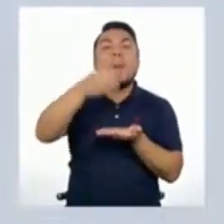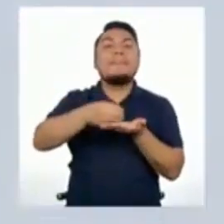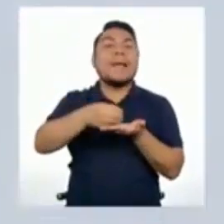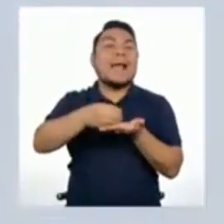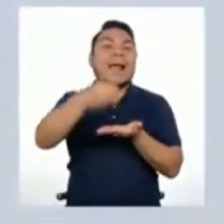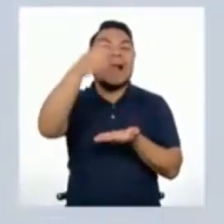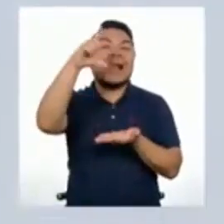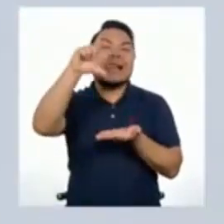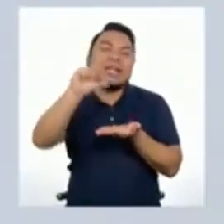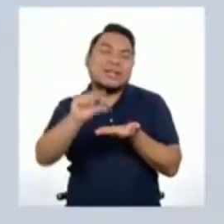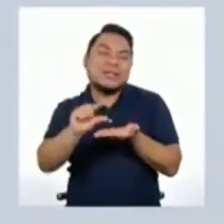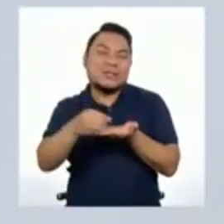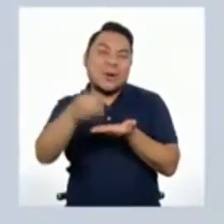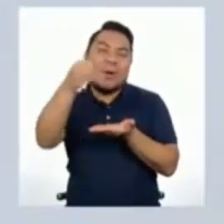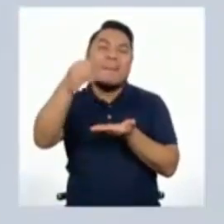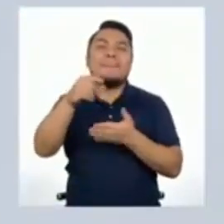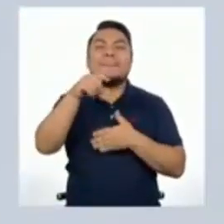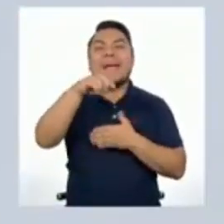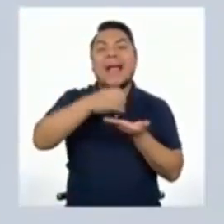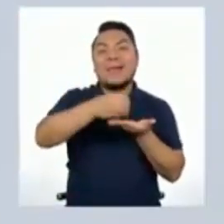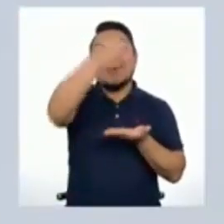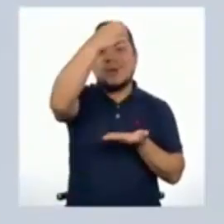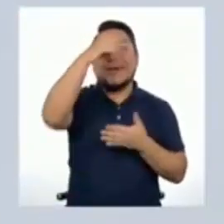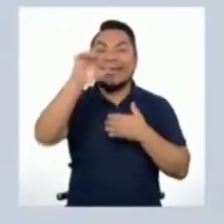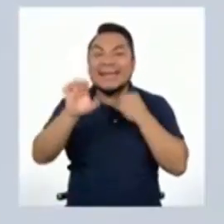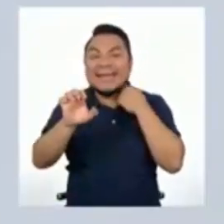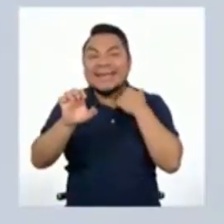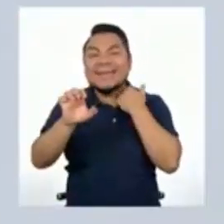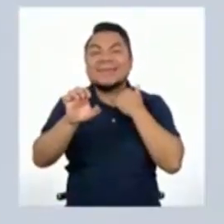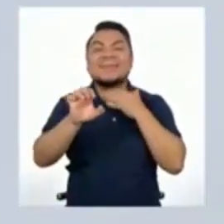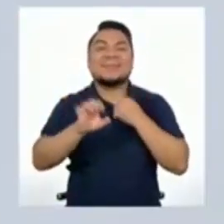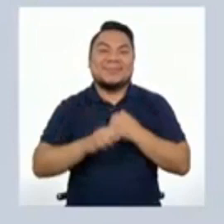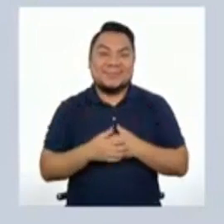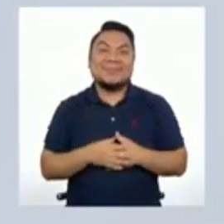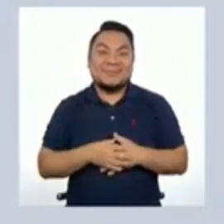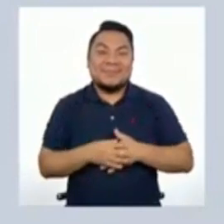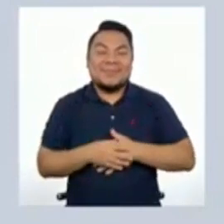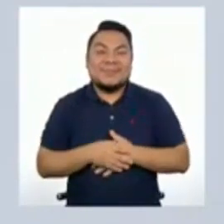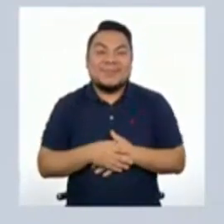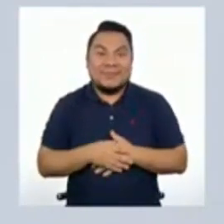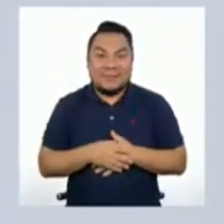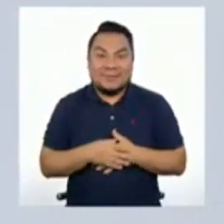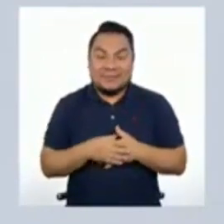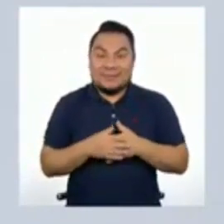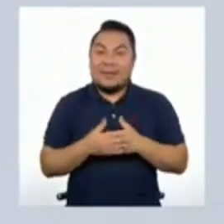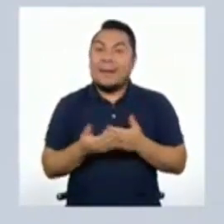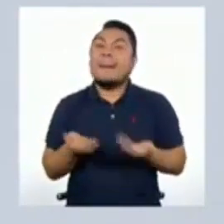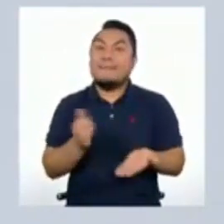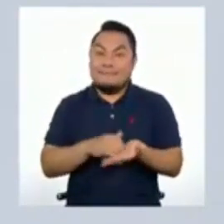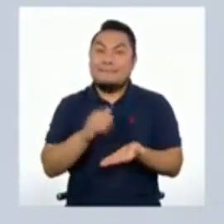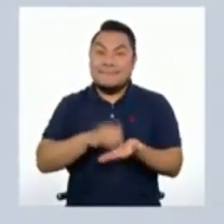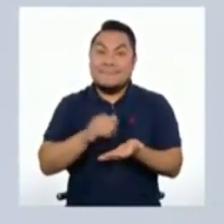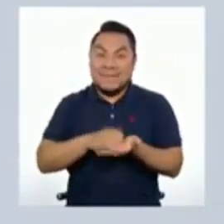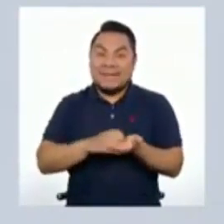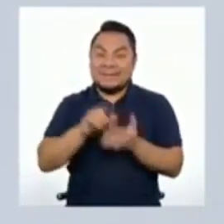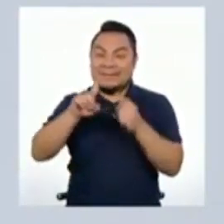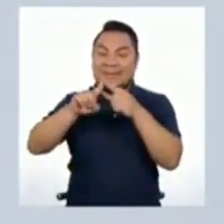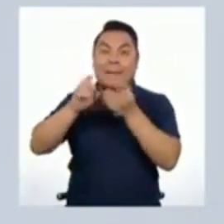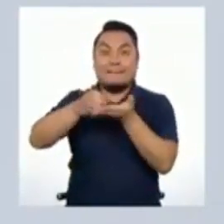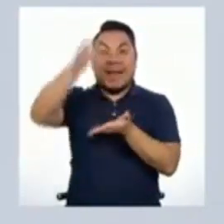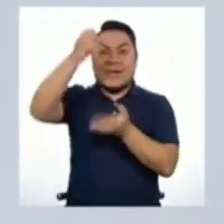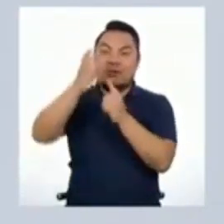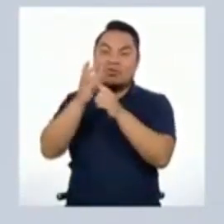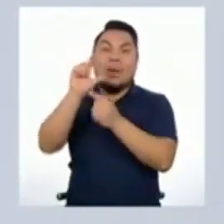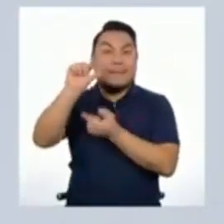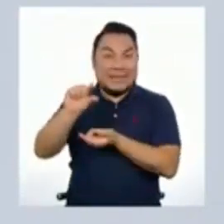palo, palito, palo, ¿Lo hacemos más despacio? ¡Sí! Muy